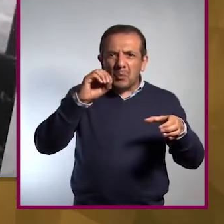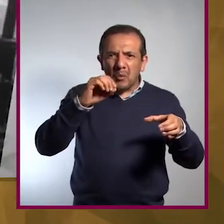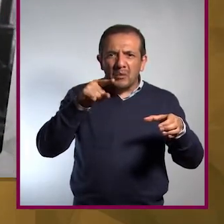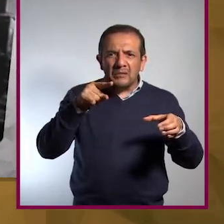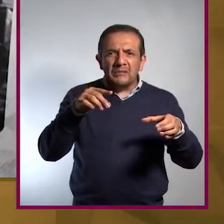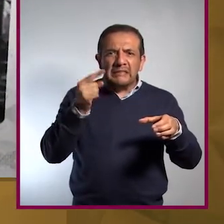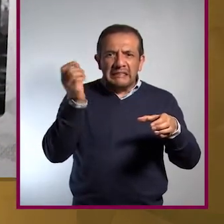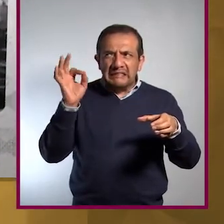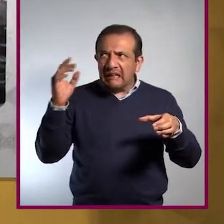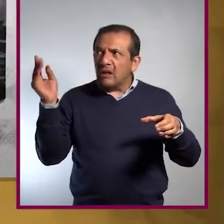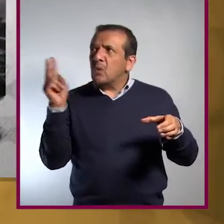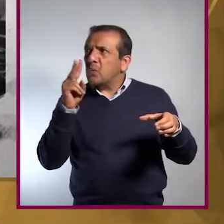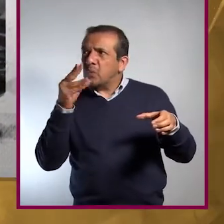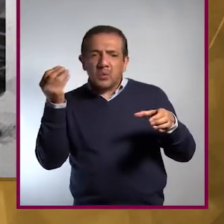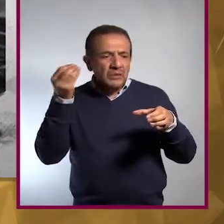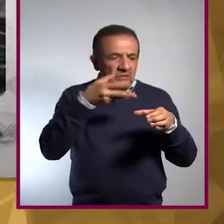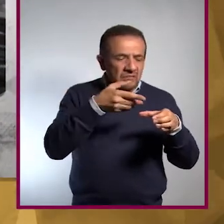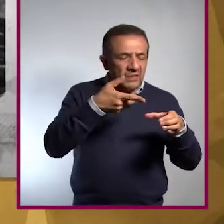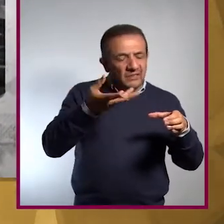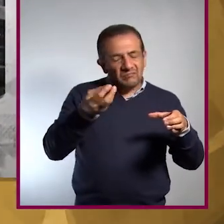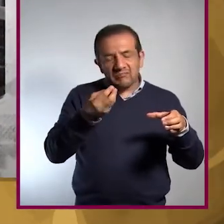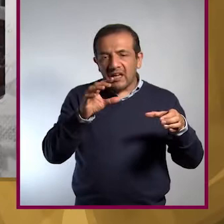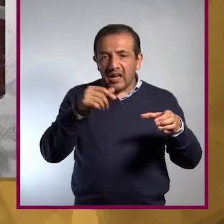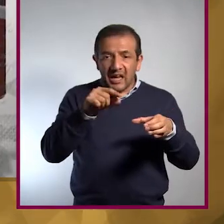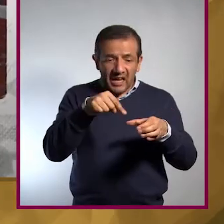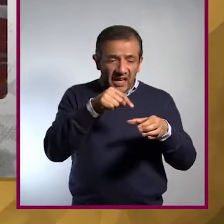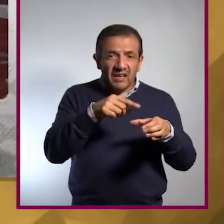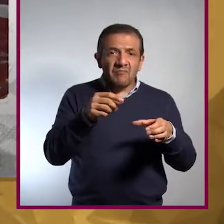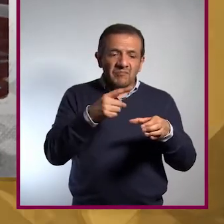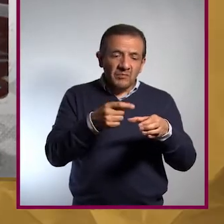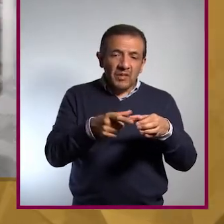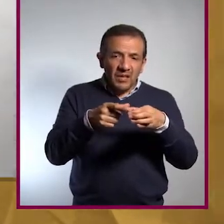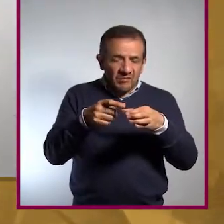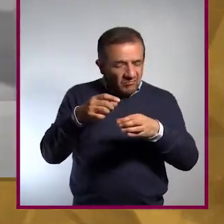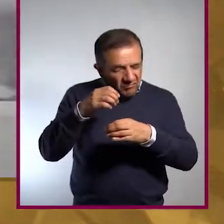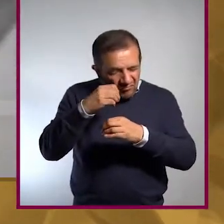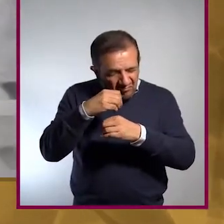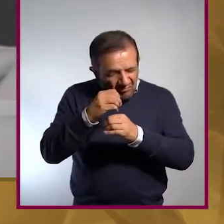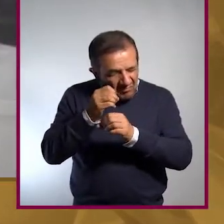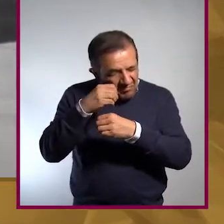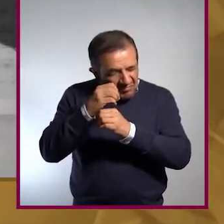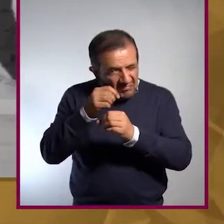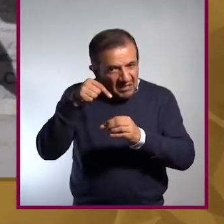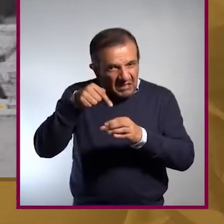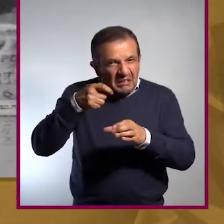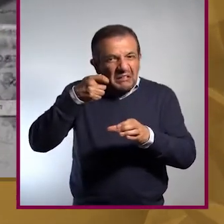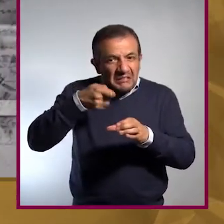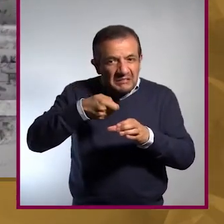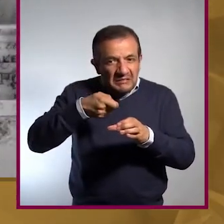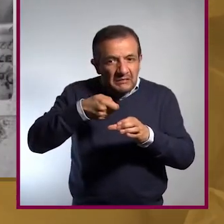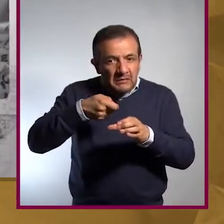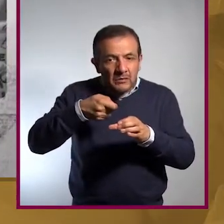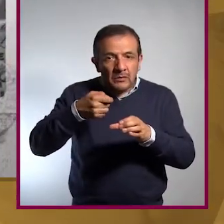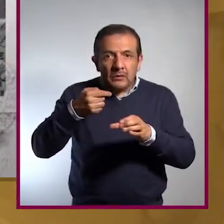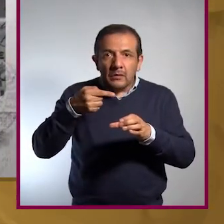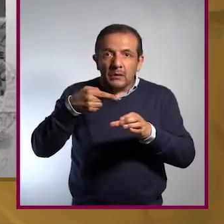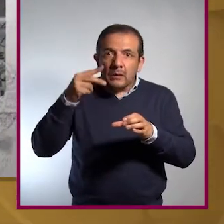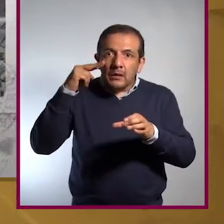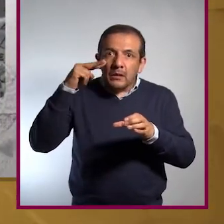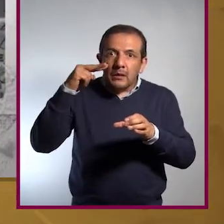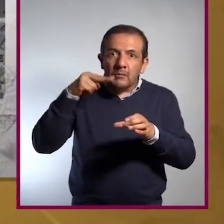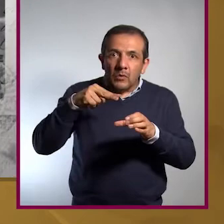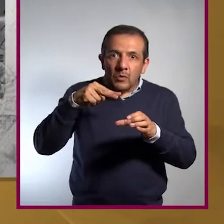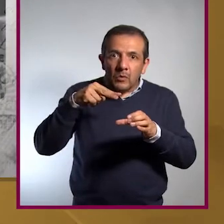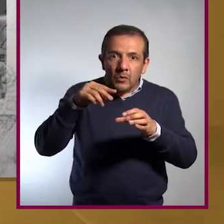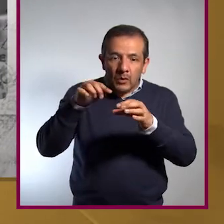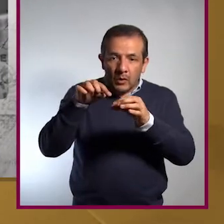había llegado con el viento. Antes de tirar su cultivo, lo puso bajo el microscopio para ver al hongo invasor. Lo que